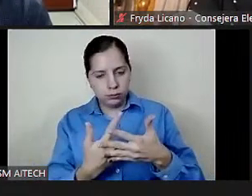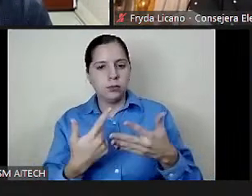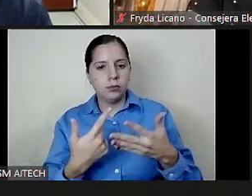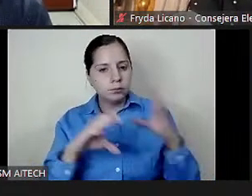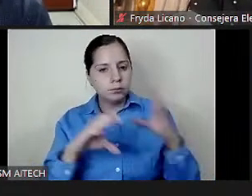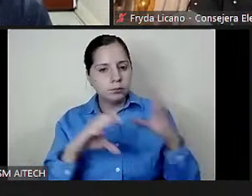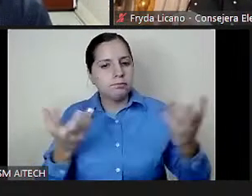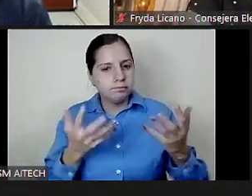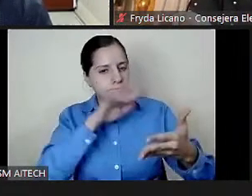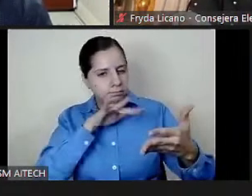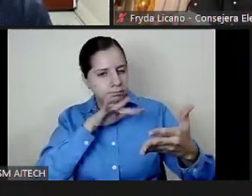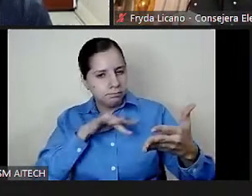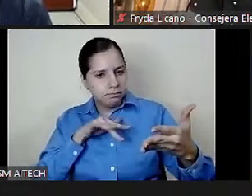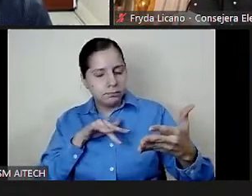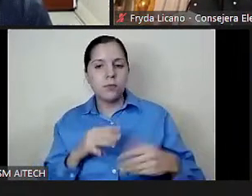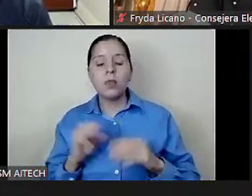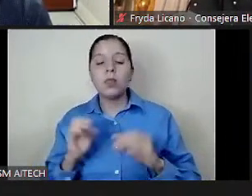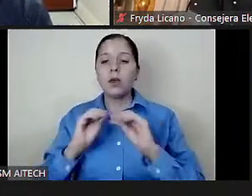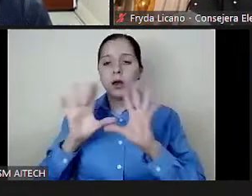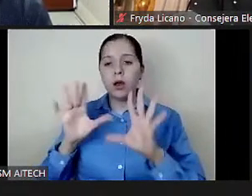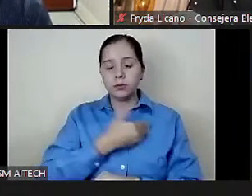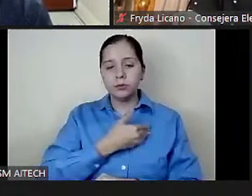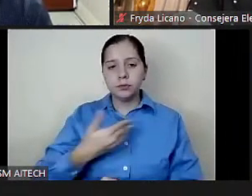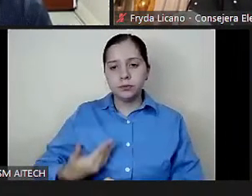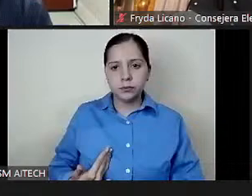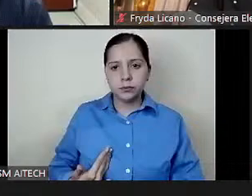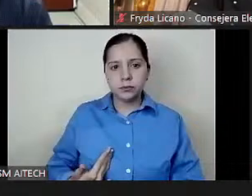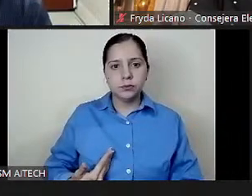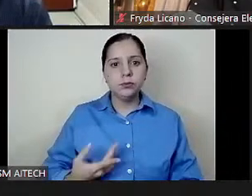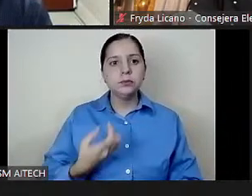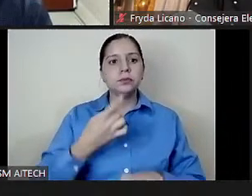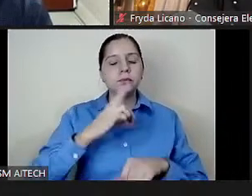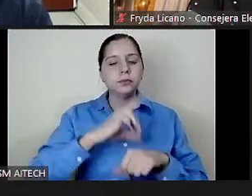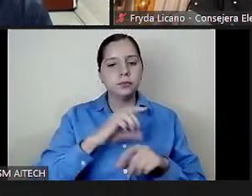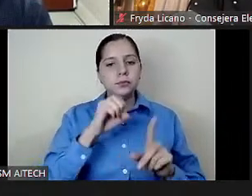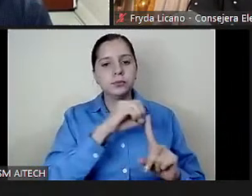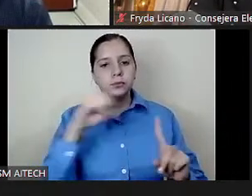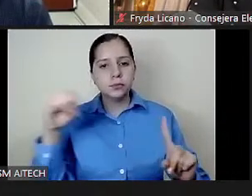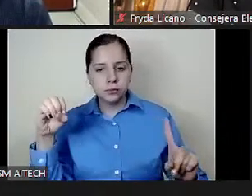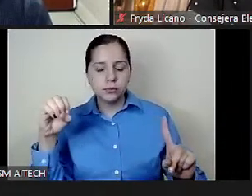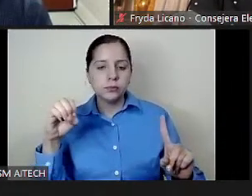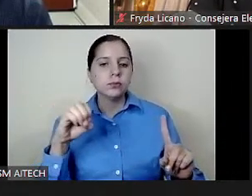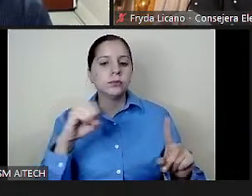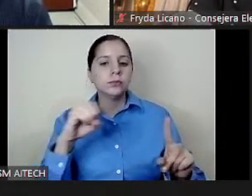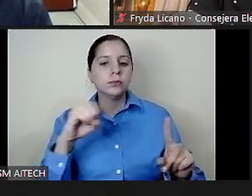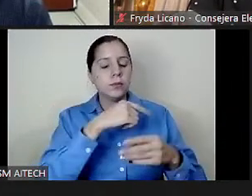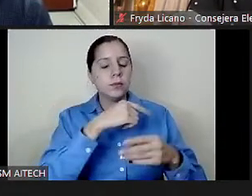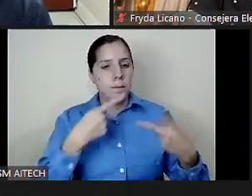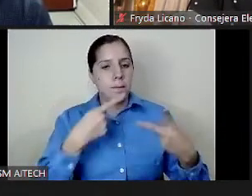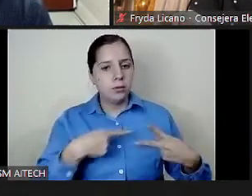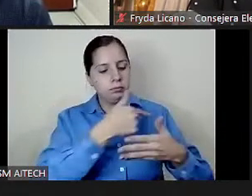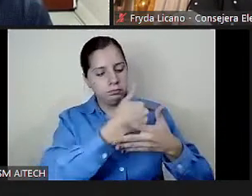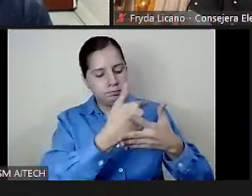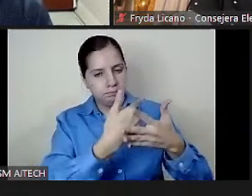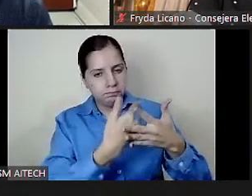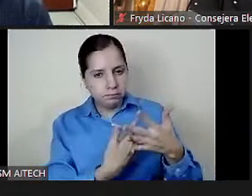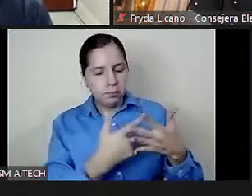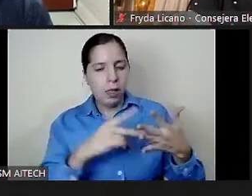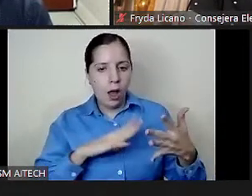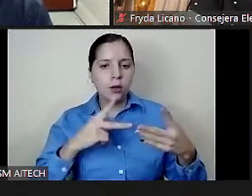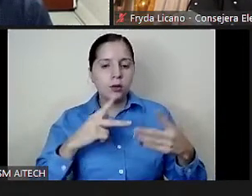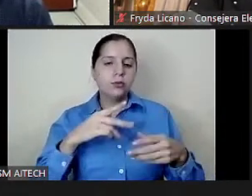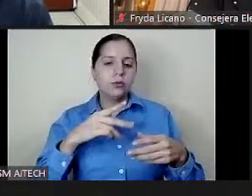Como lo instruye, presidenta, el orden del día es el siguiente. Número 1, lista de asistencia y declaración en su caso de la existencia de quórum